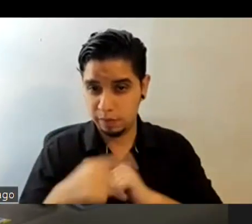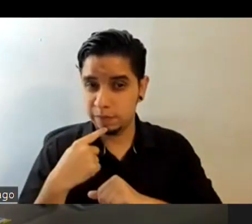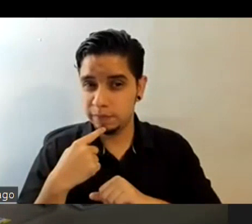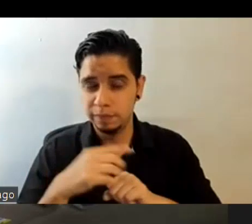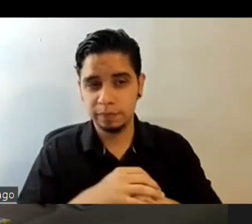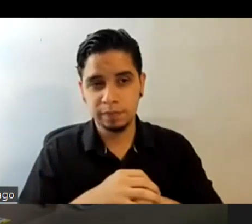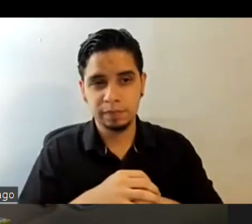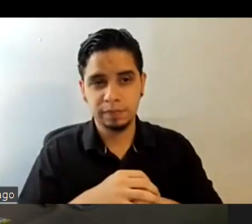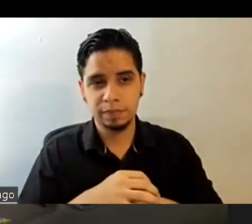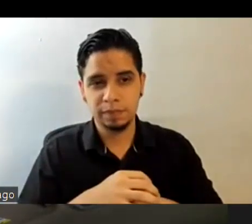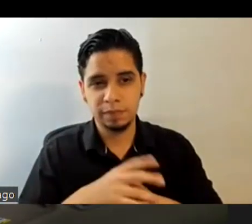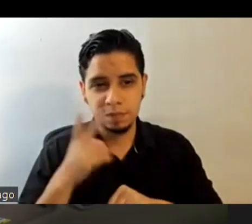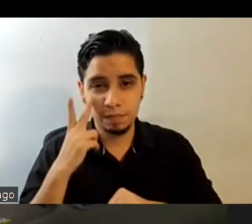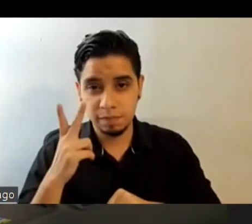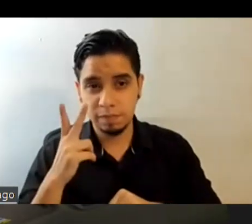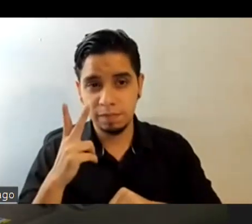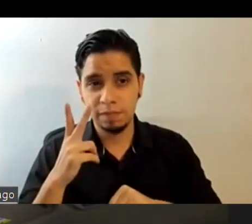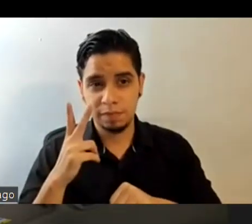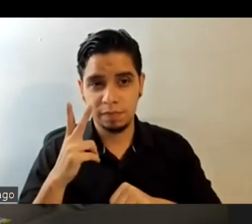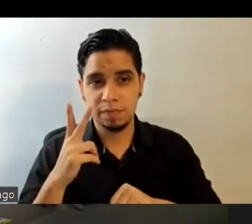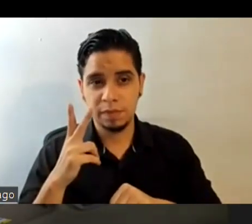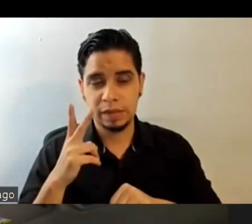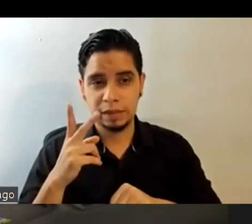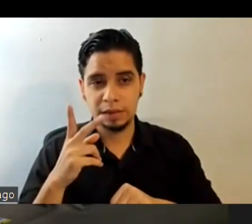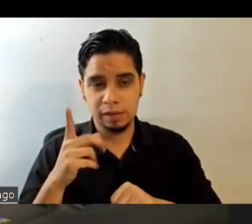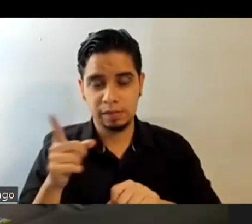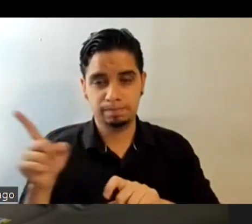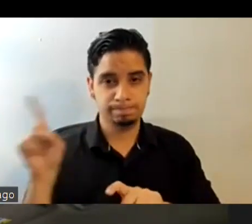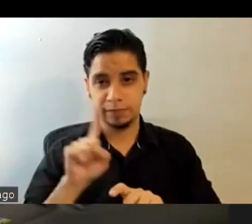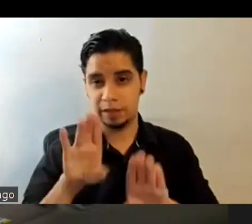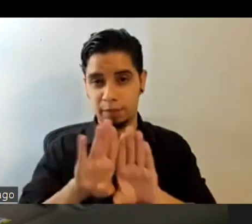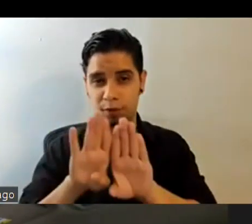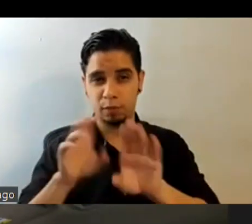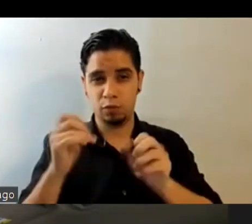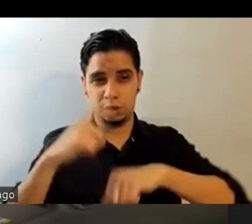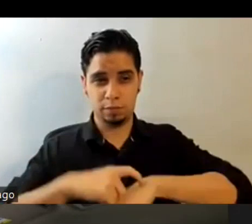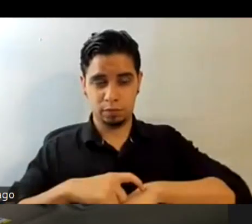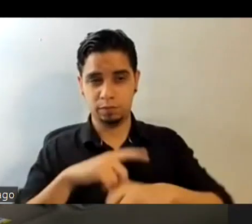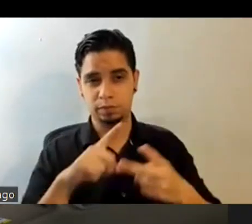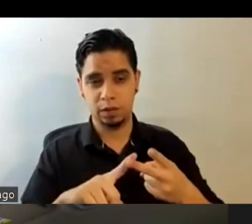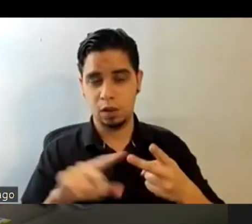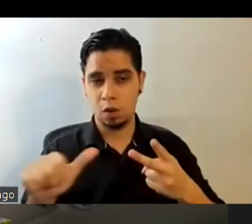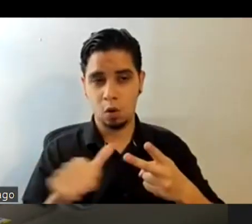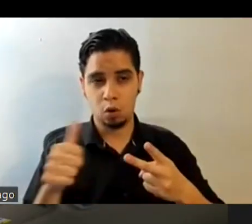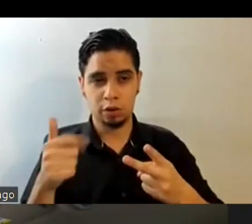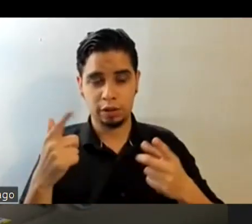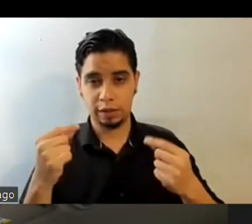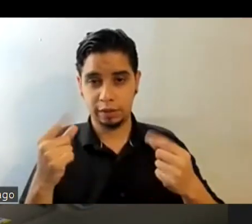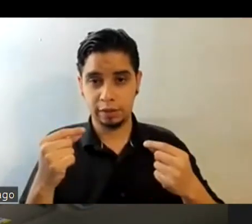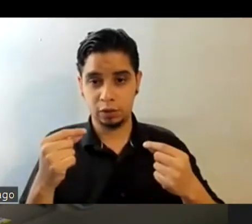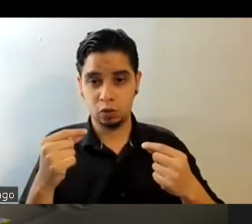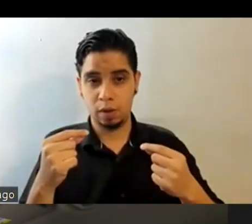Me vi tras la puerta en muchas ocasiones. En otras me encontré ante la